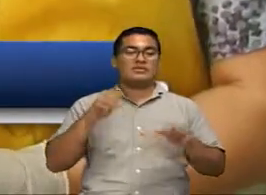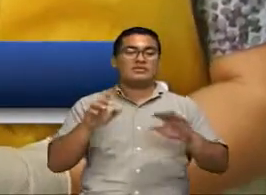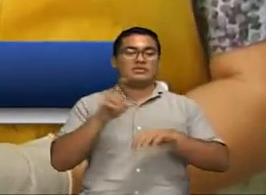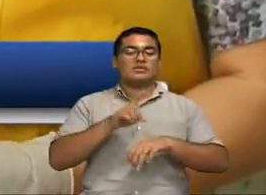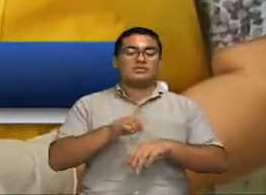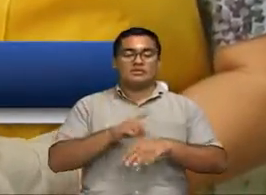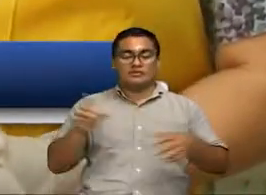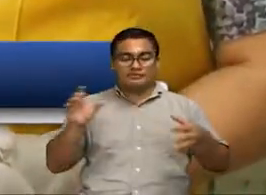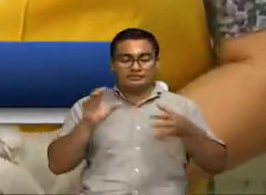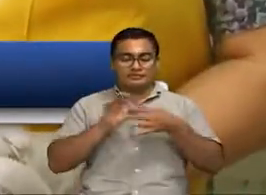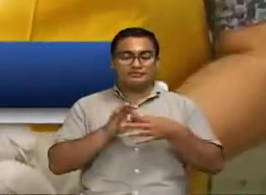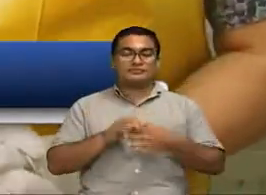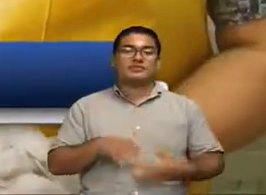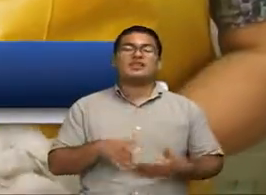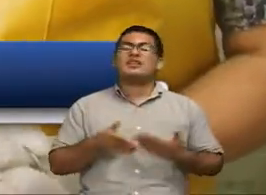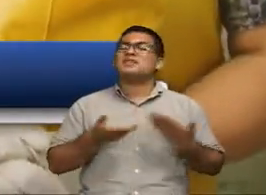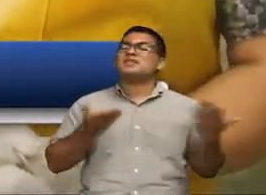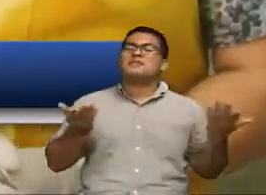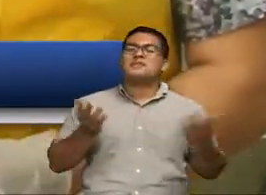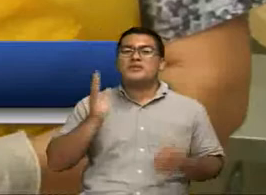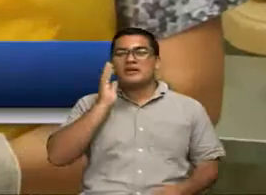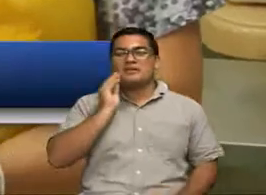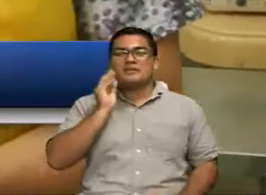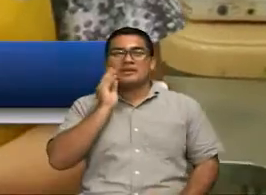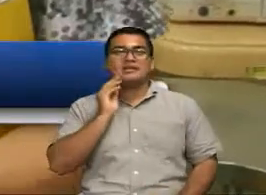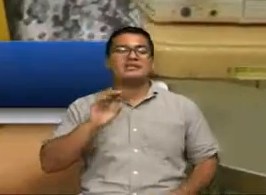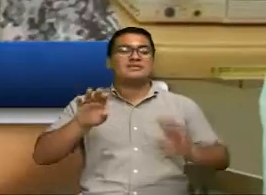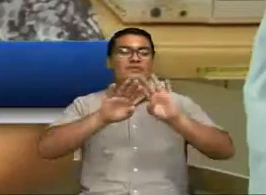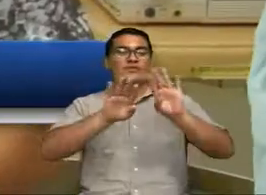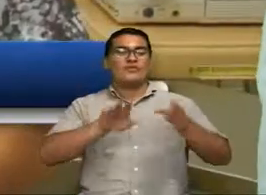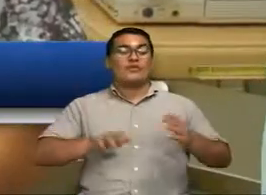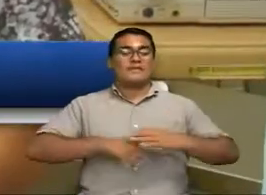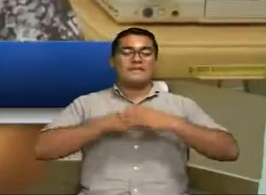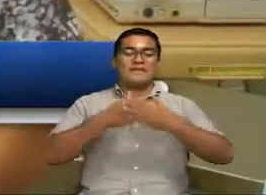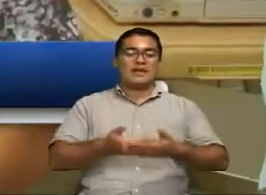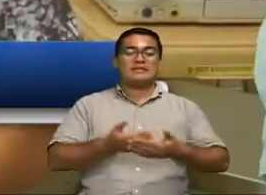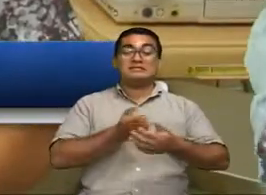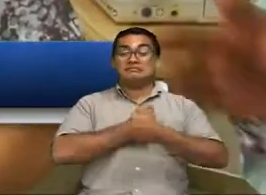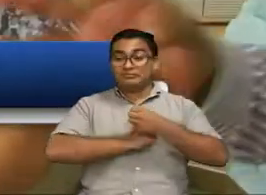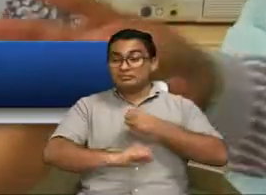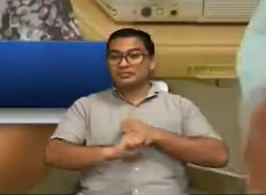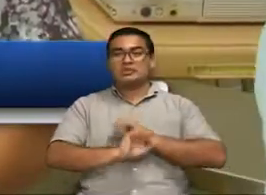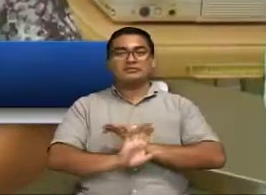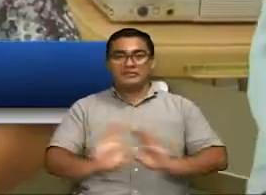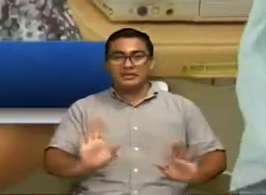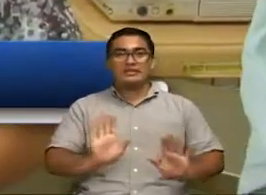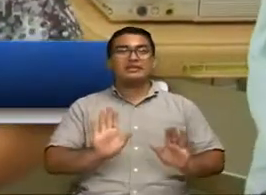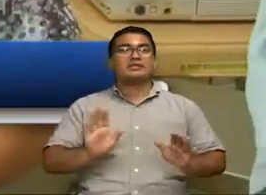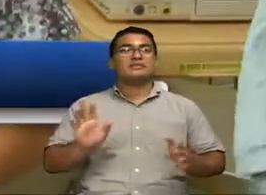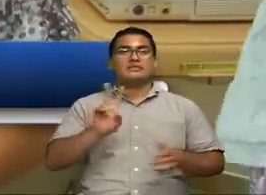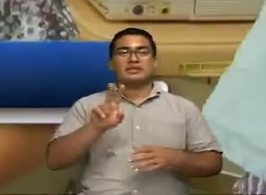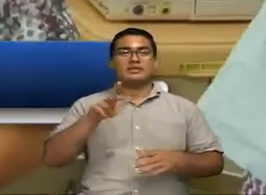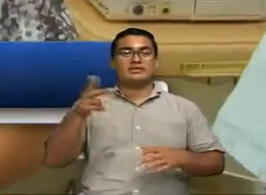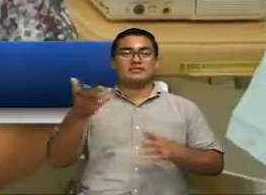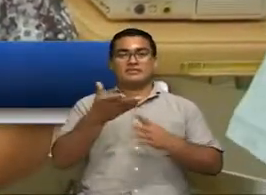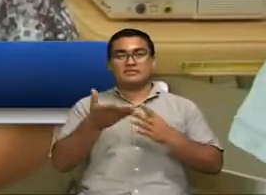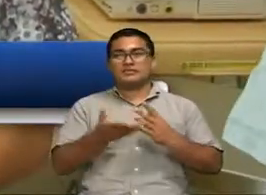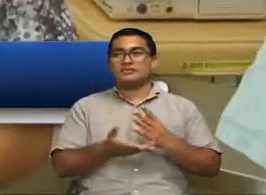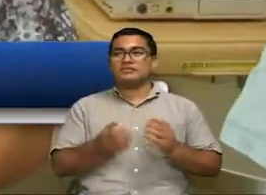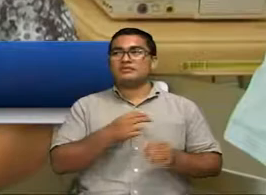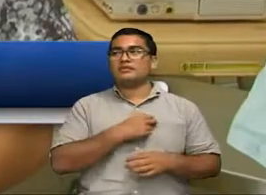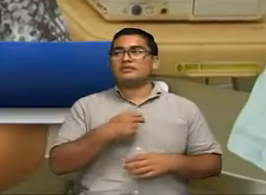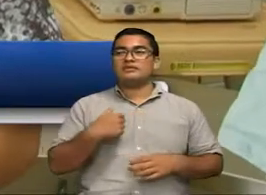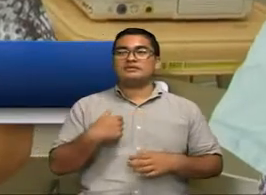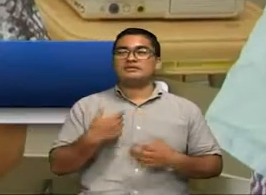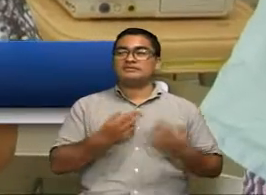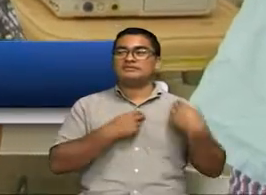¿Cuál ha sido esa experiencia o esa opinión de la mujer embarazada luego de que fueron parte de estas 28 posiciones de parto humanizado,